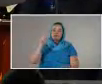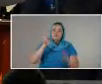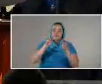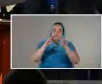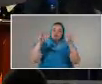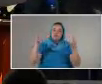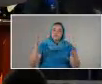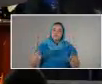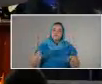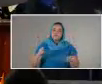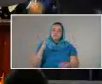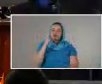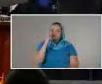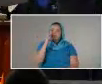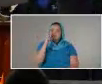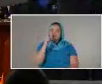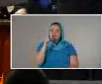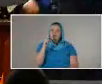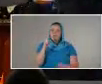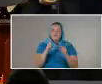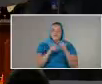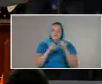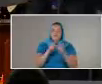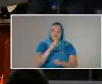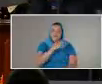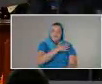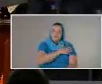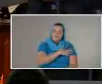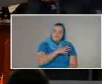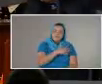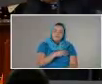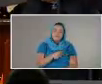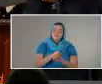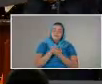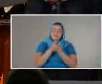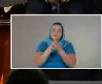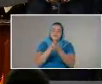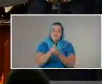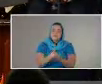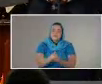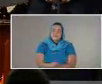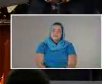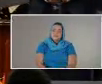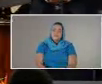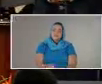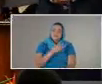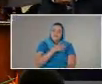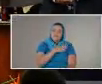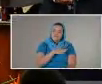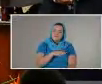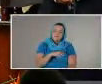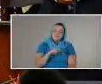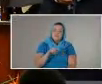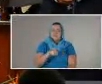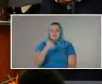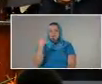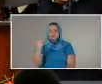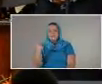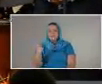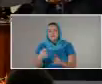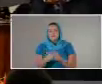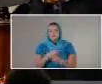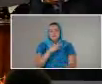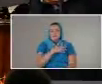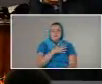tu palabra de consolación. Ayúdanos también a consolar a otros con la consolación que hemos